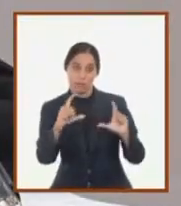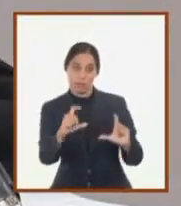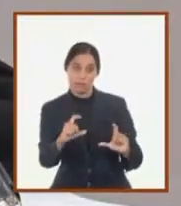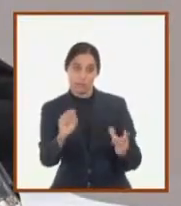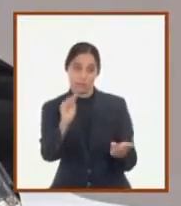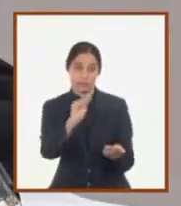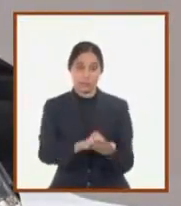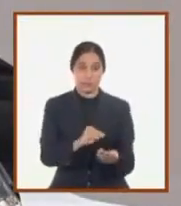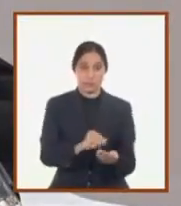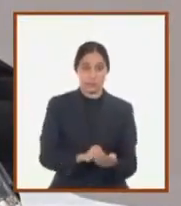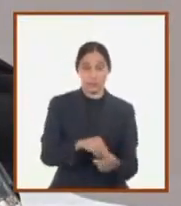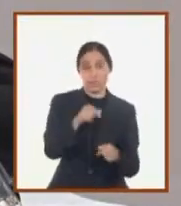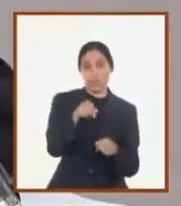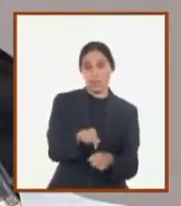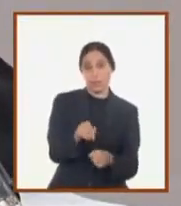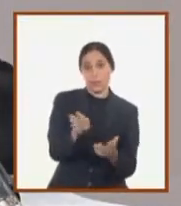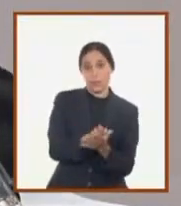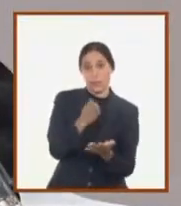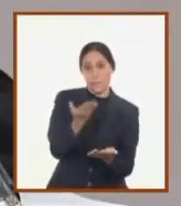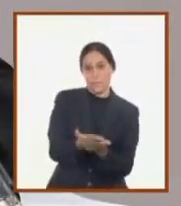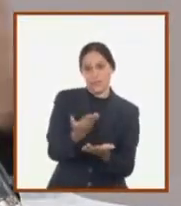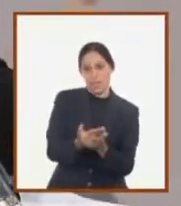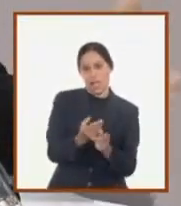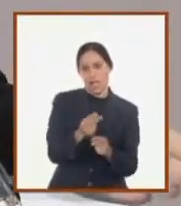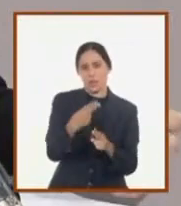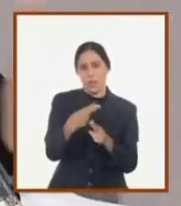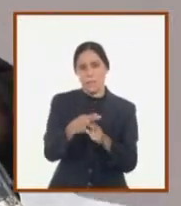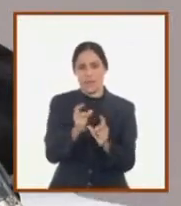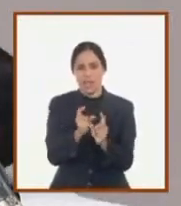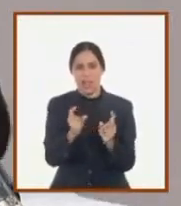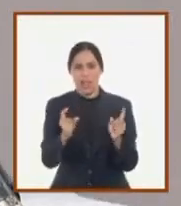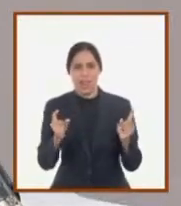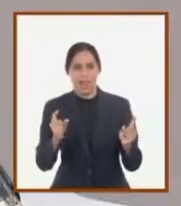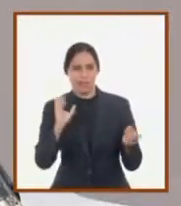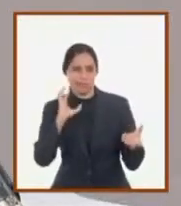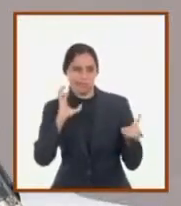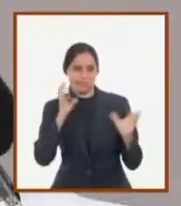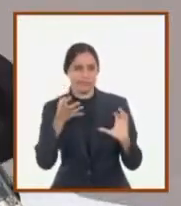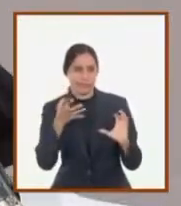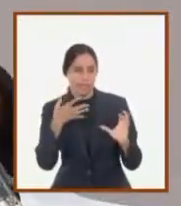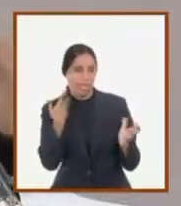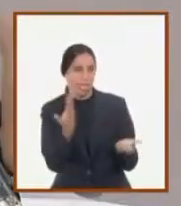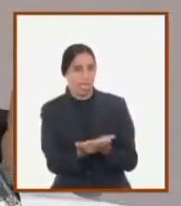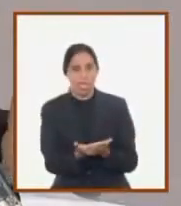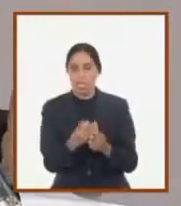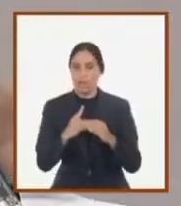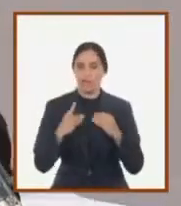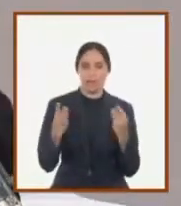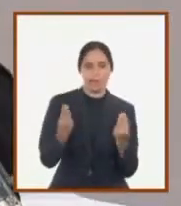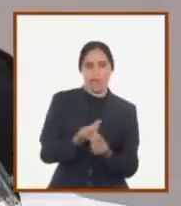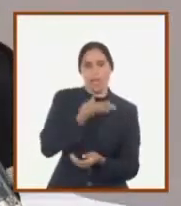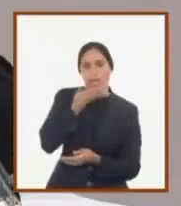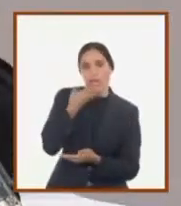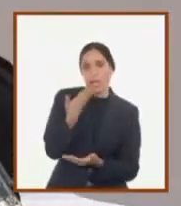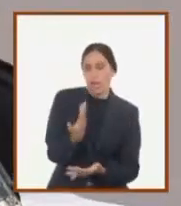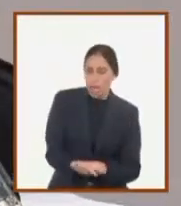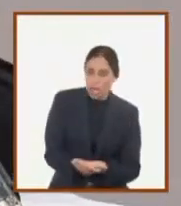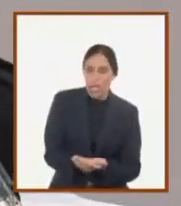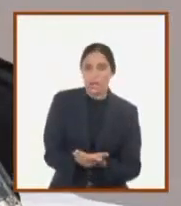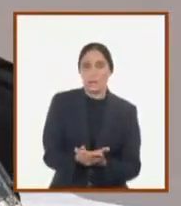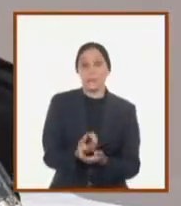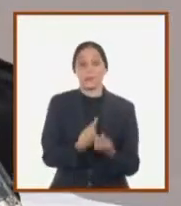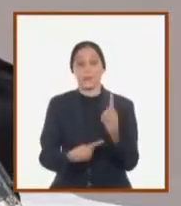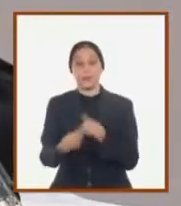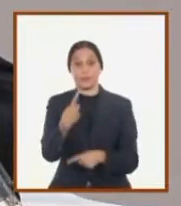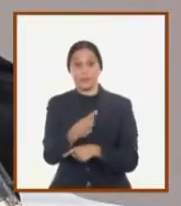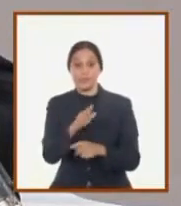íbamos a llamarnos así un nombre tan largo que a veces tendía la confusión oficina de asuntos históricos oficina de publicaciones Y